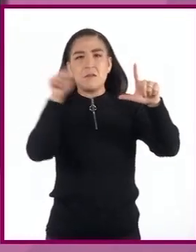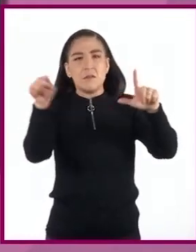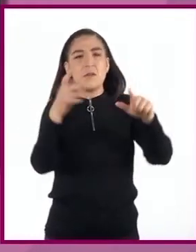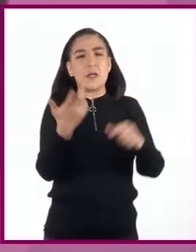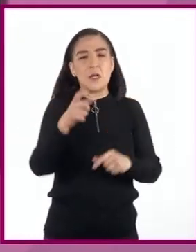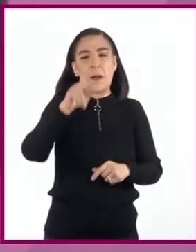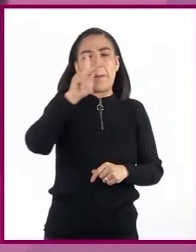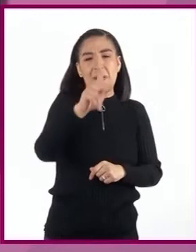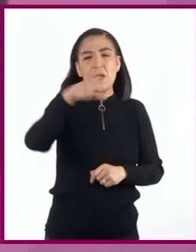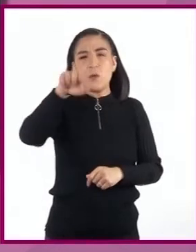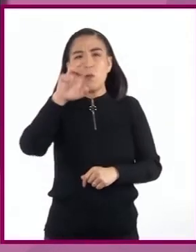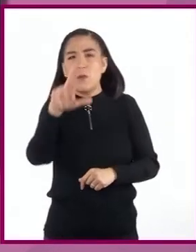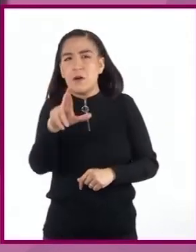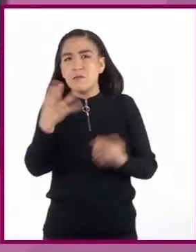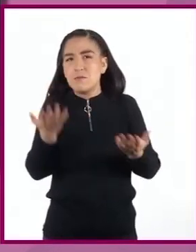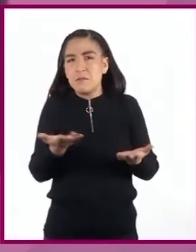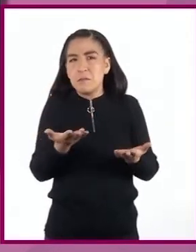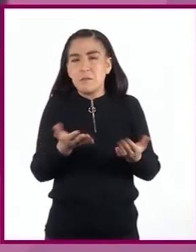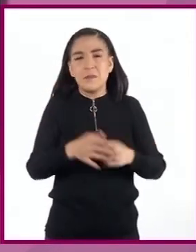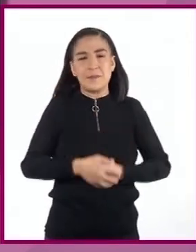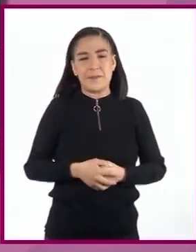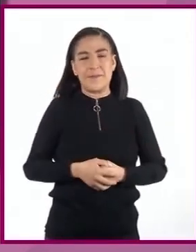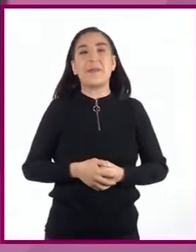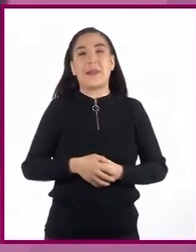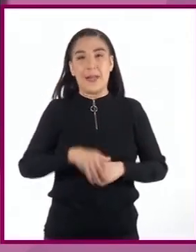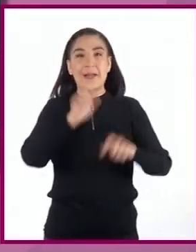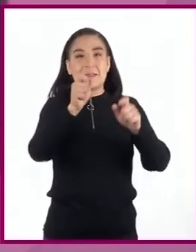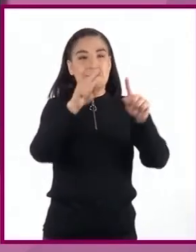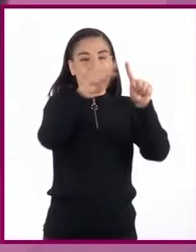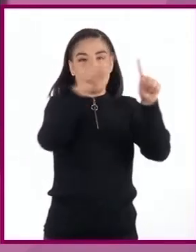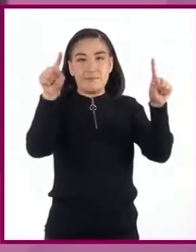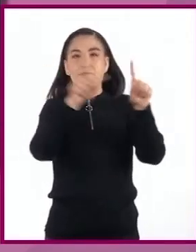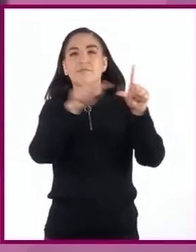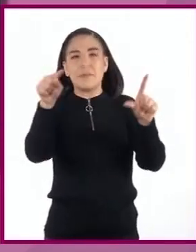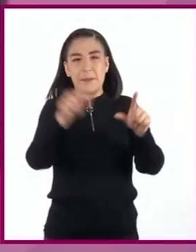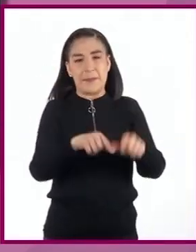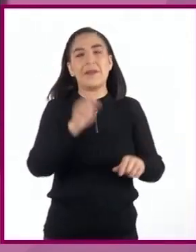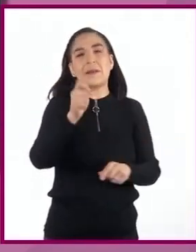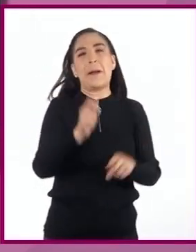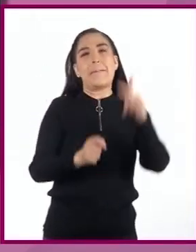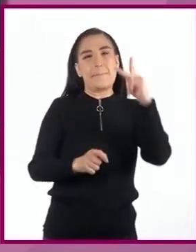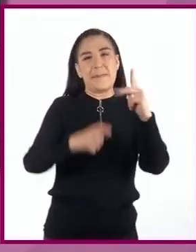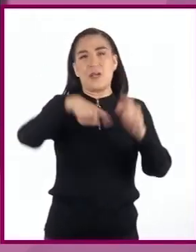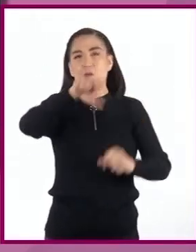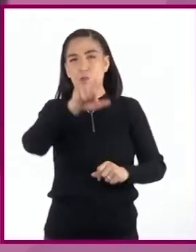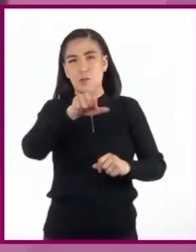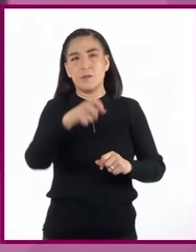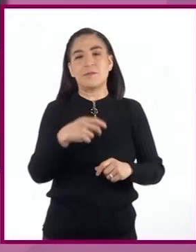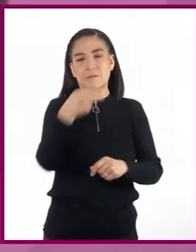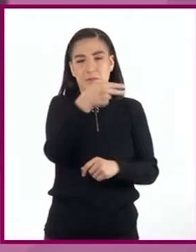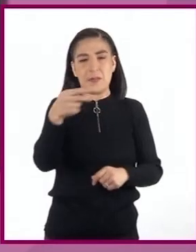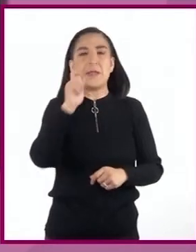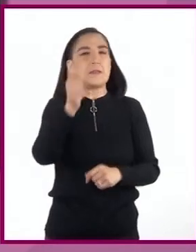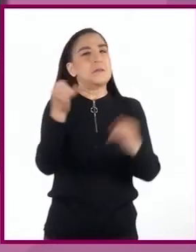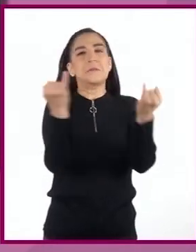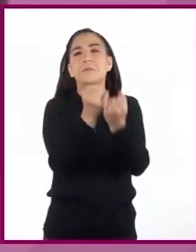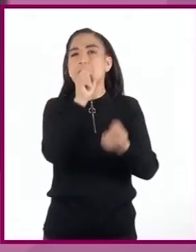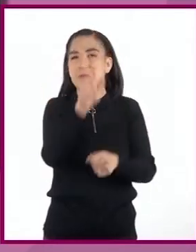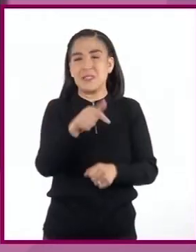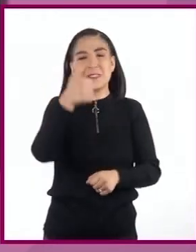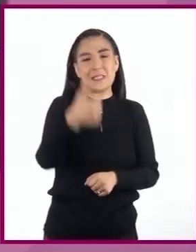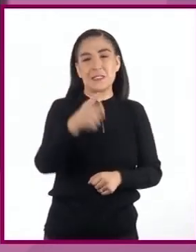PQR? El lado que le corresponde es el lado PQ, porque tiene la misma longitud,